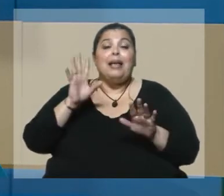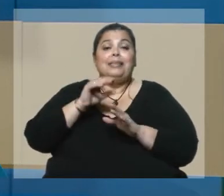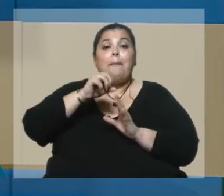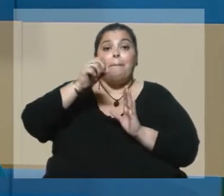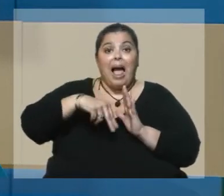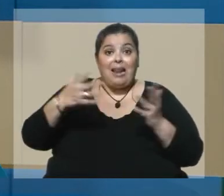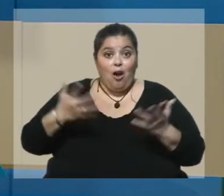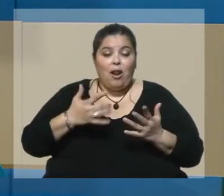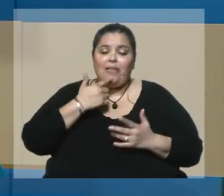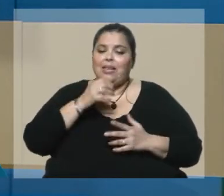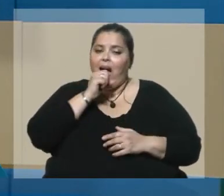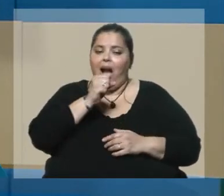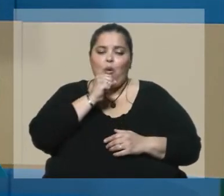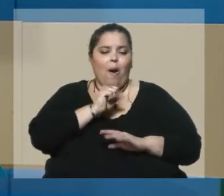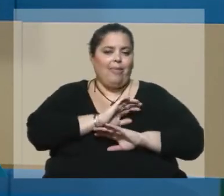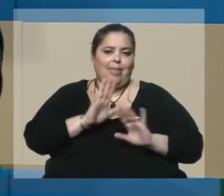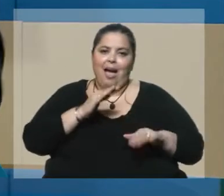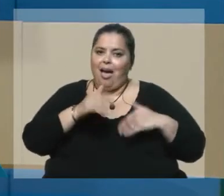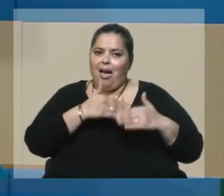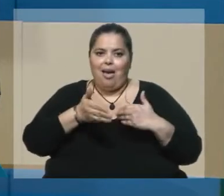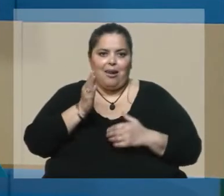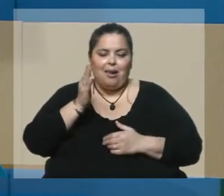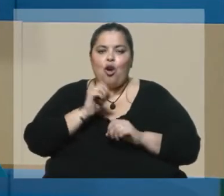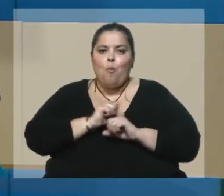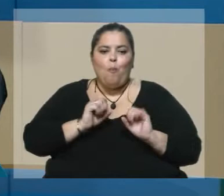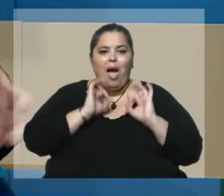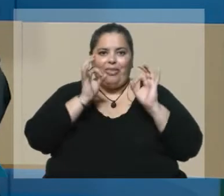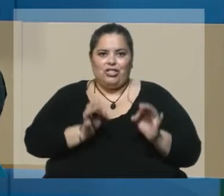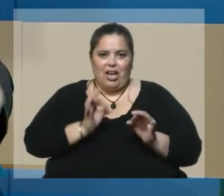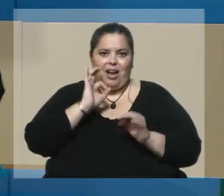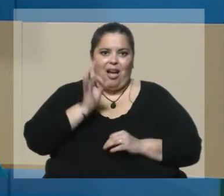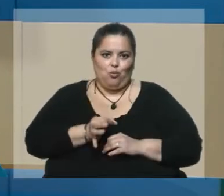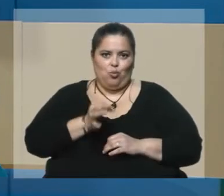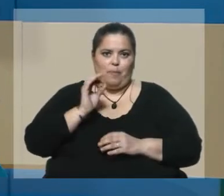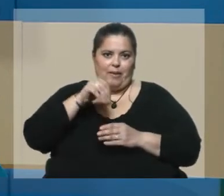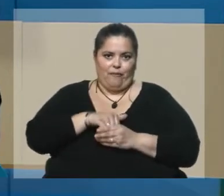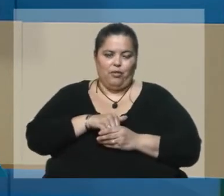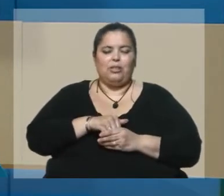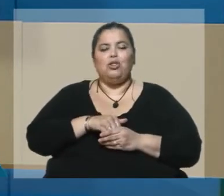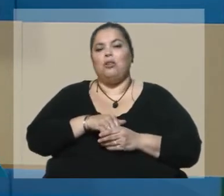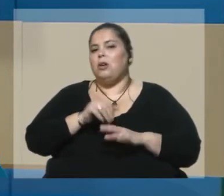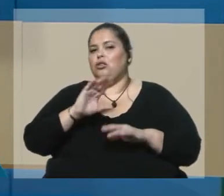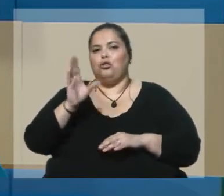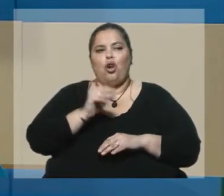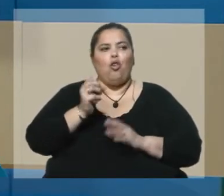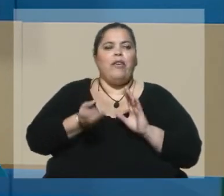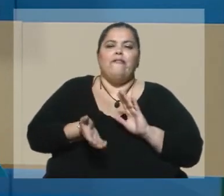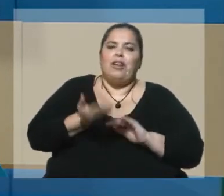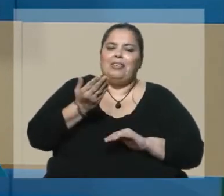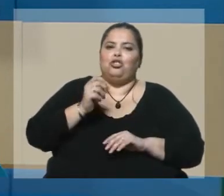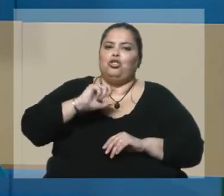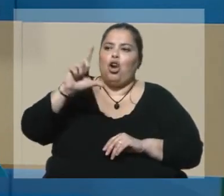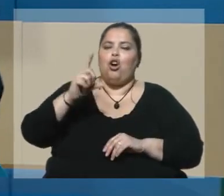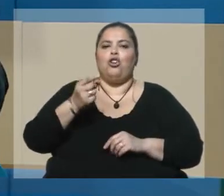aguantar como se pueda tiene todo la gran cantidad de desequilibrios internos que tienen inflación déficit este